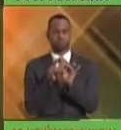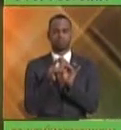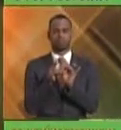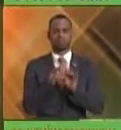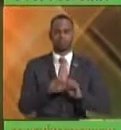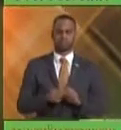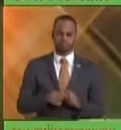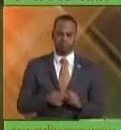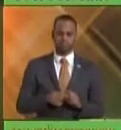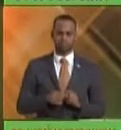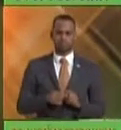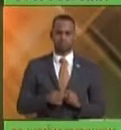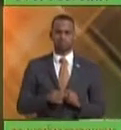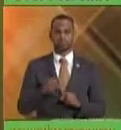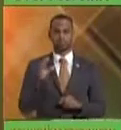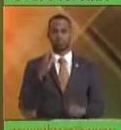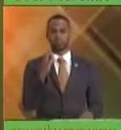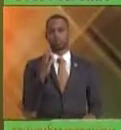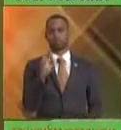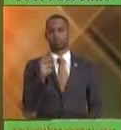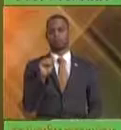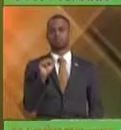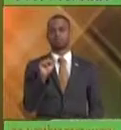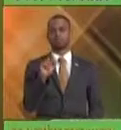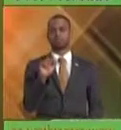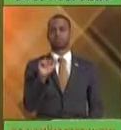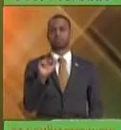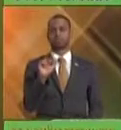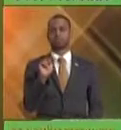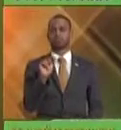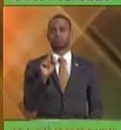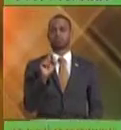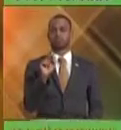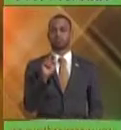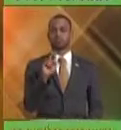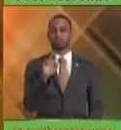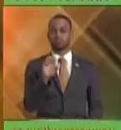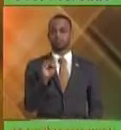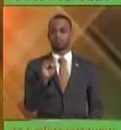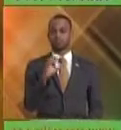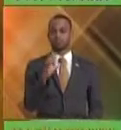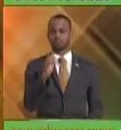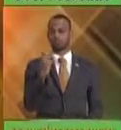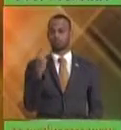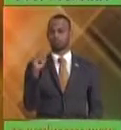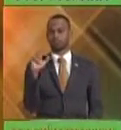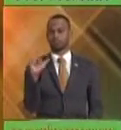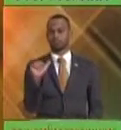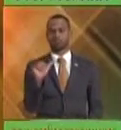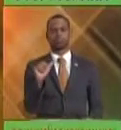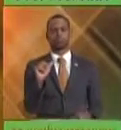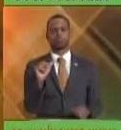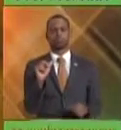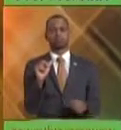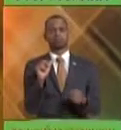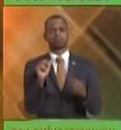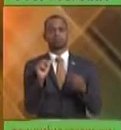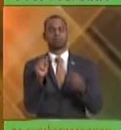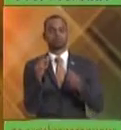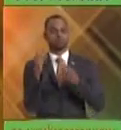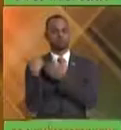desarrollo y cesarán de caamaño que es encargado de investigación o de